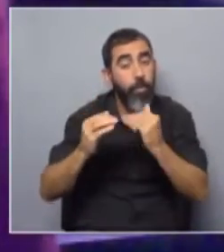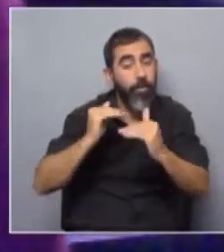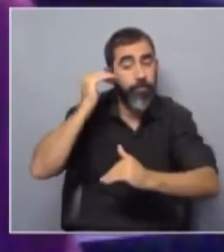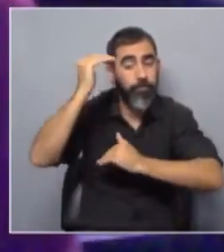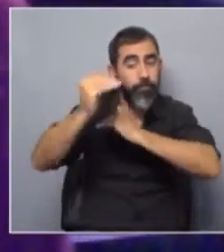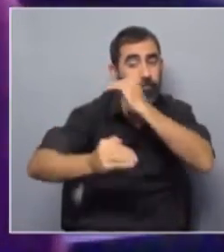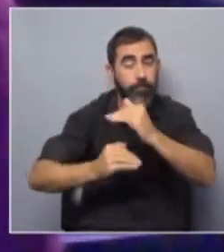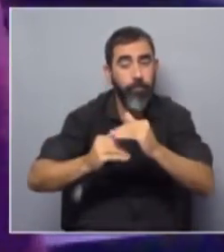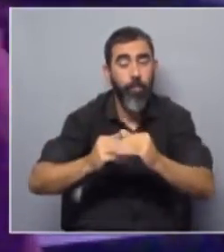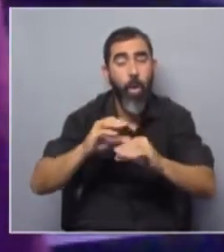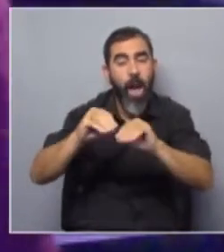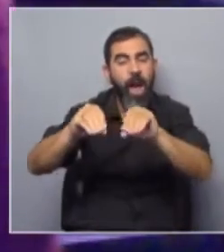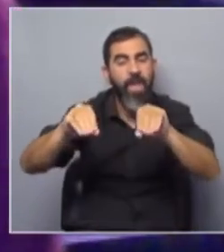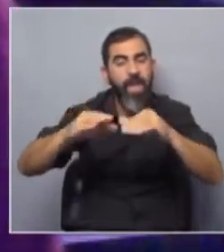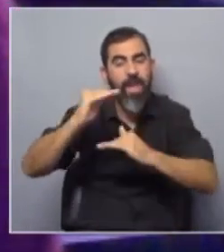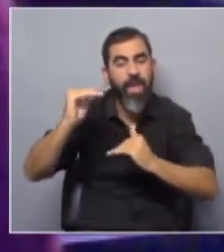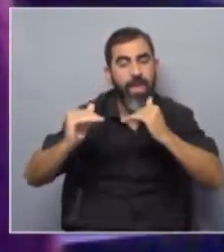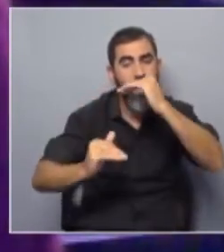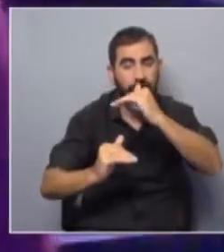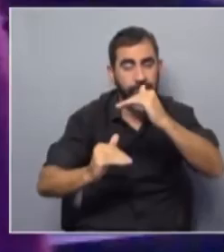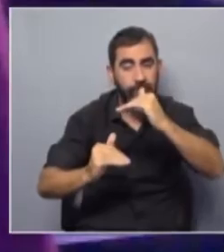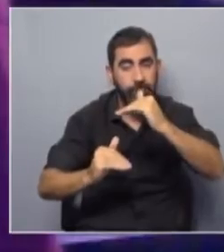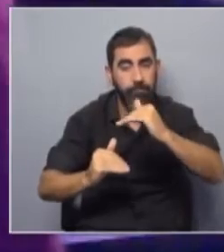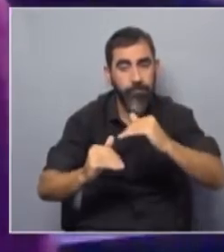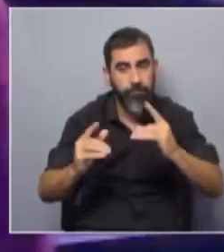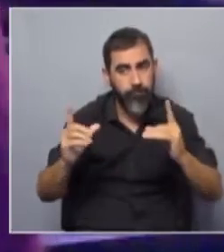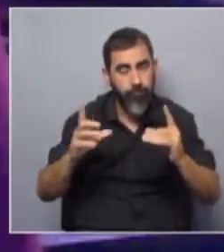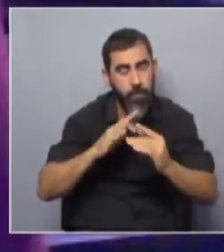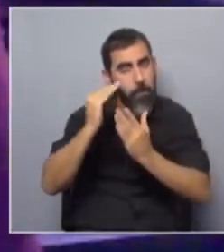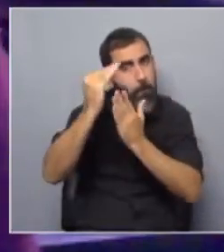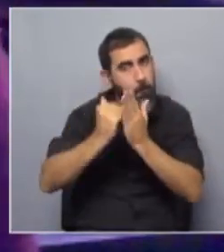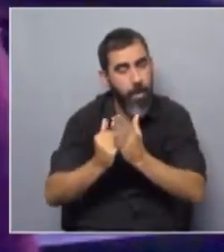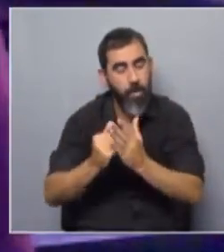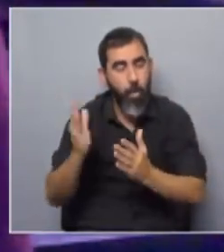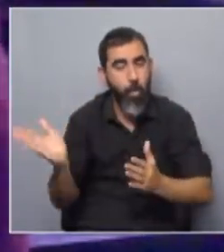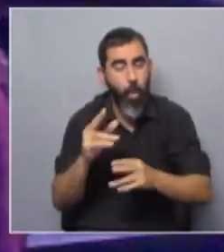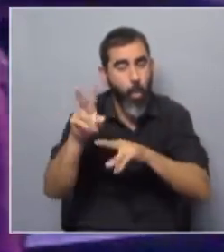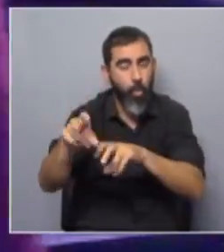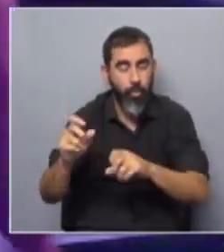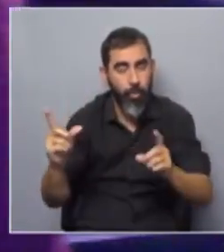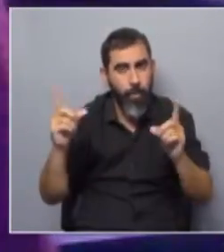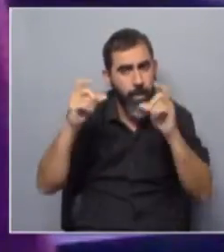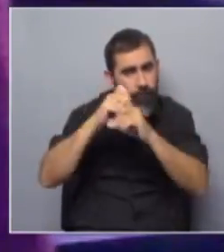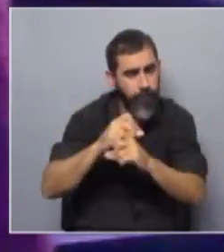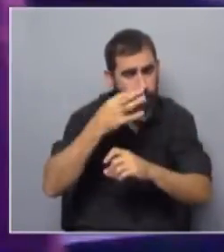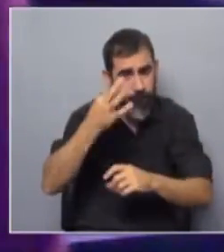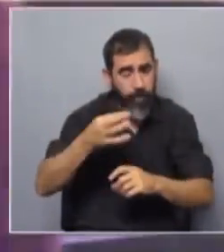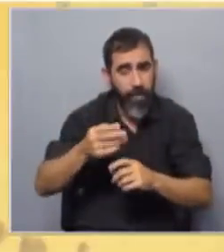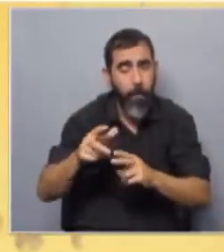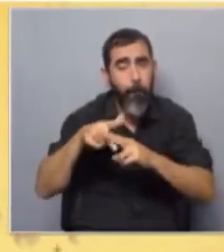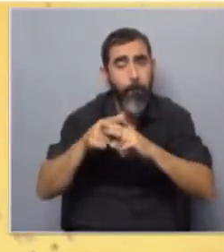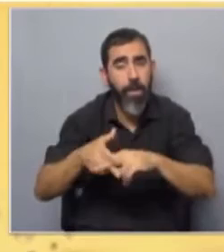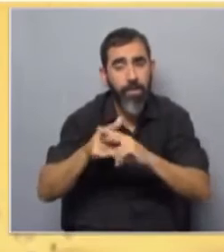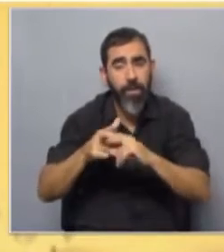sobre sustratos arenosos, que son mucho menos fértiles y mucho más difícil de mantener